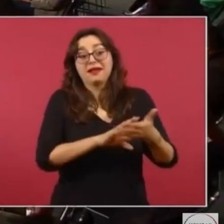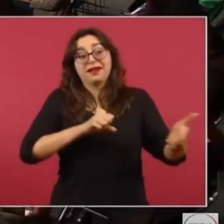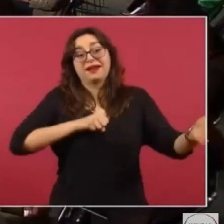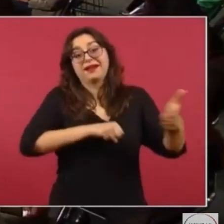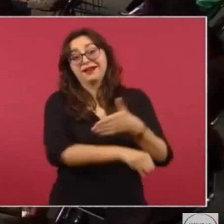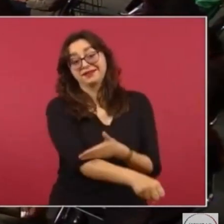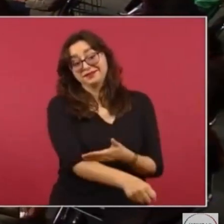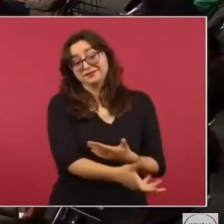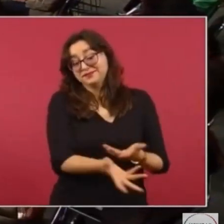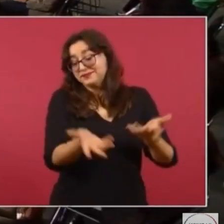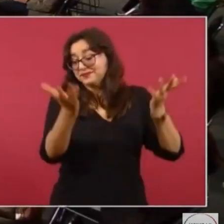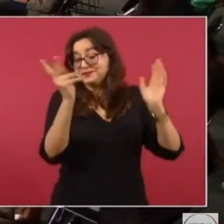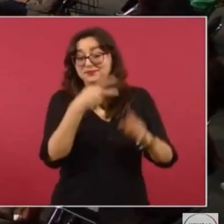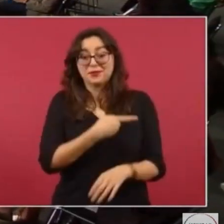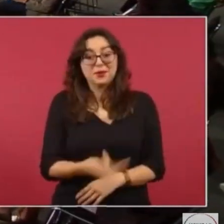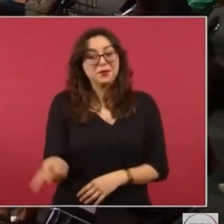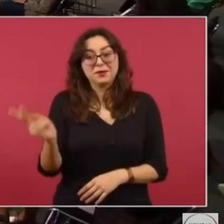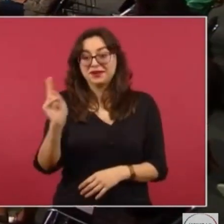cárcel.